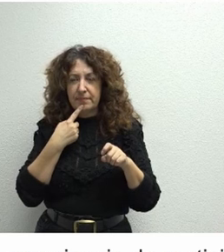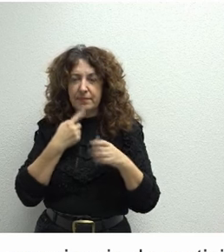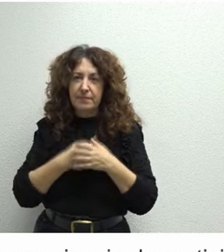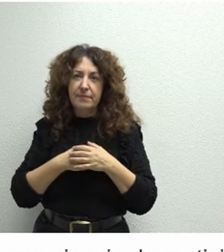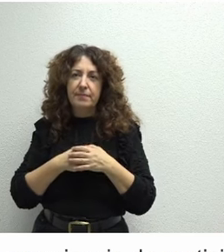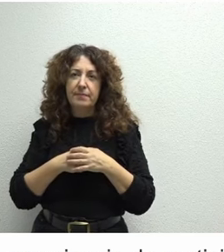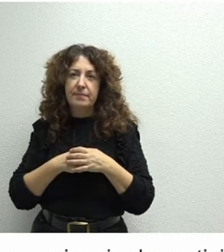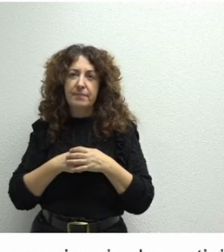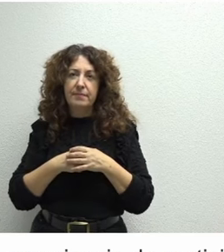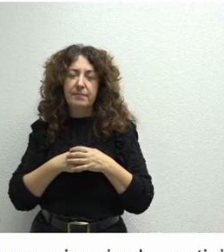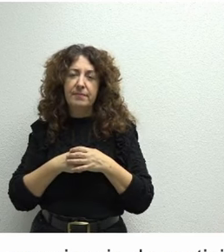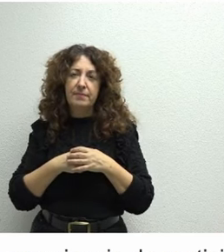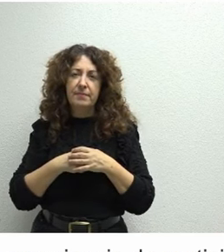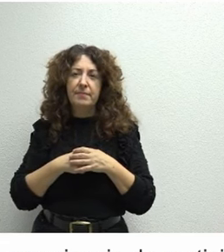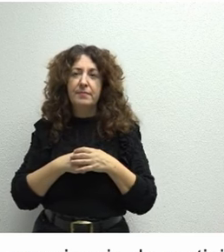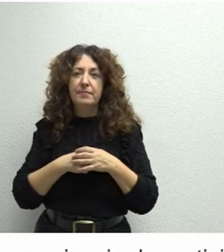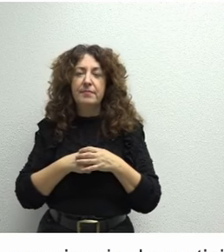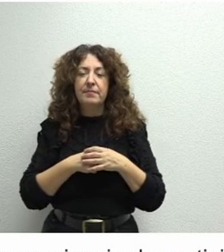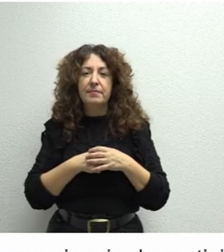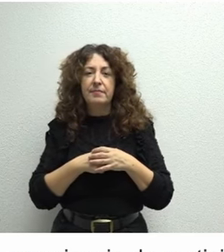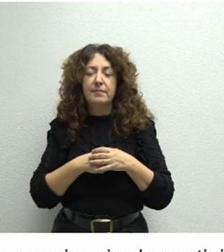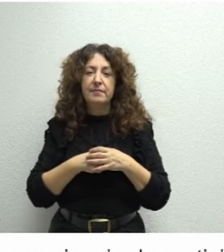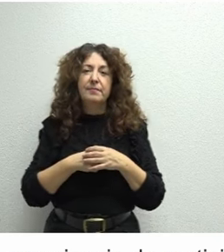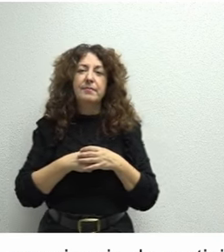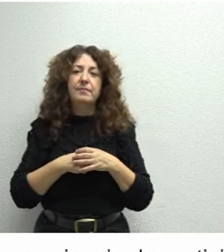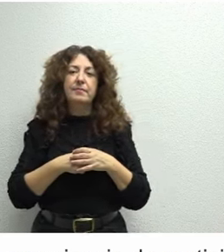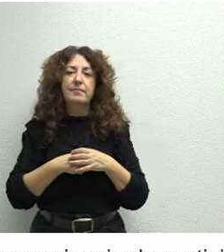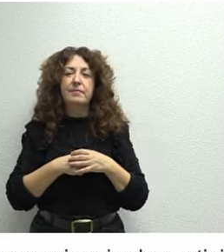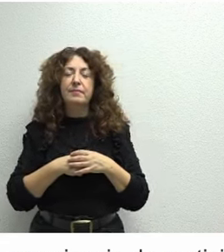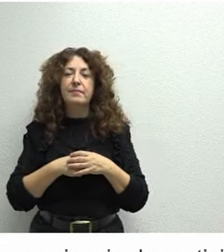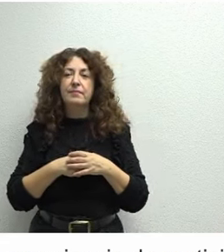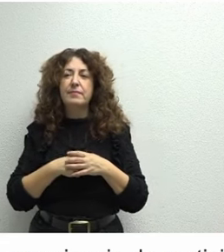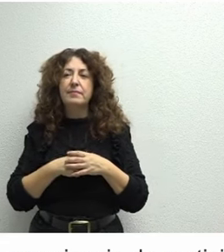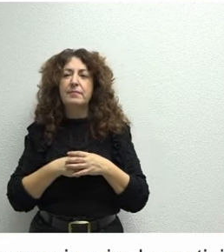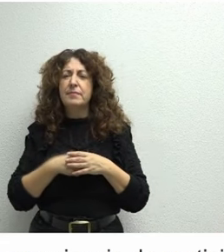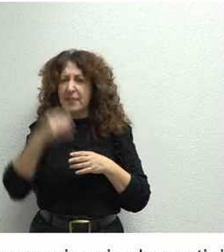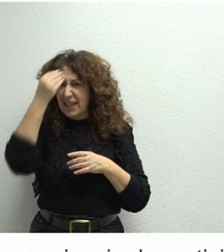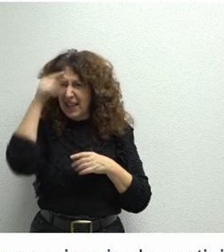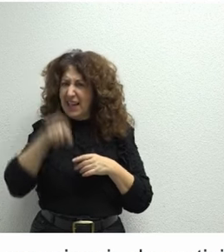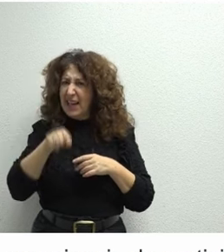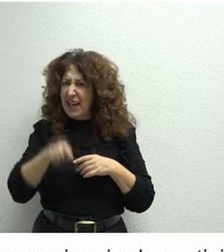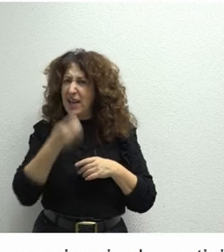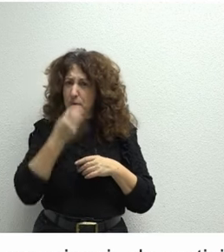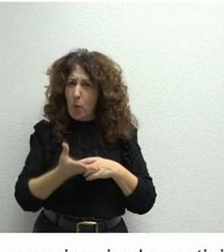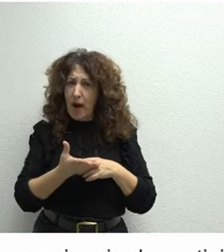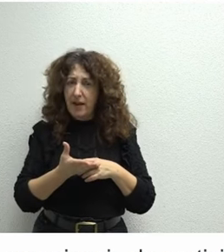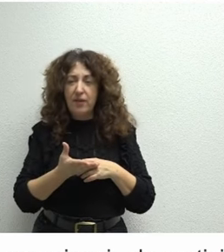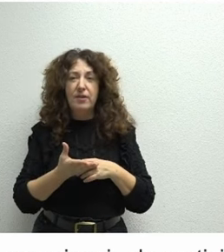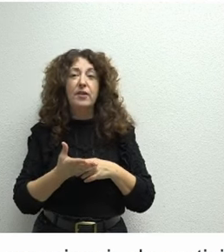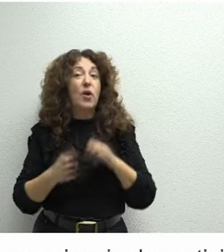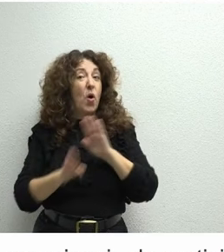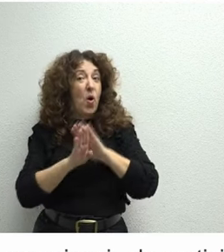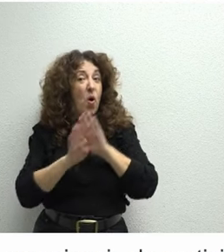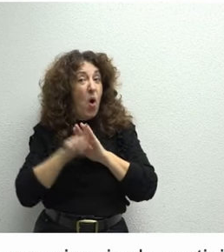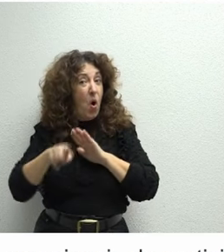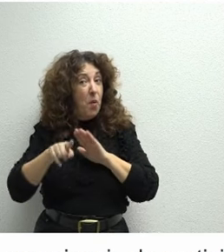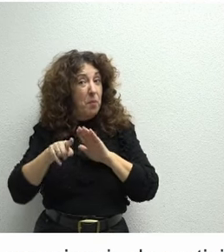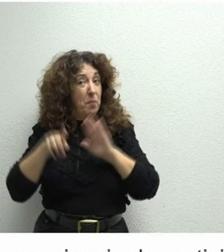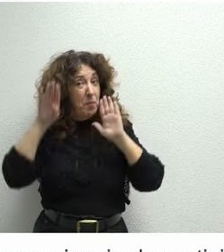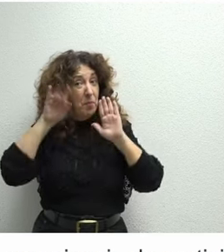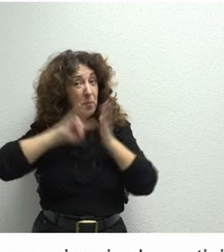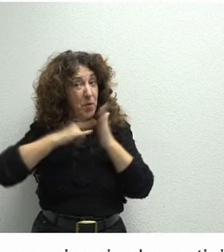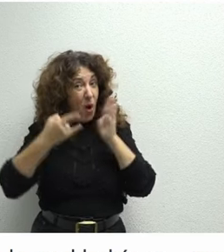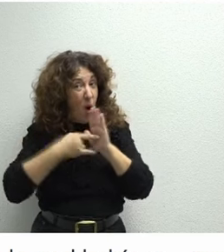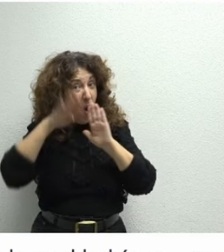si Bueno pues planteaba que eh crees que es bueno eh continuar con este proyecto